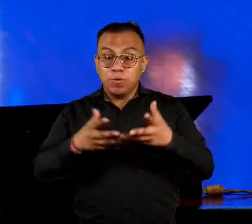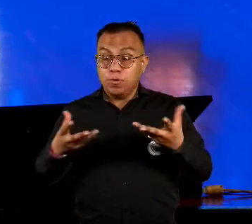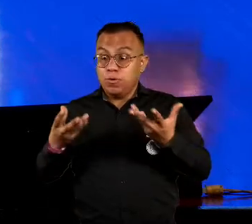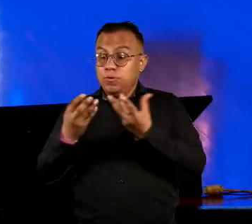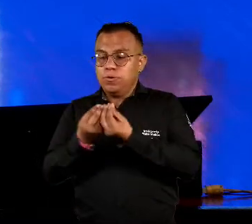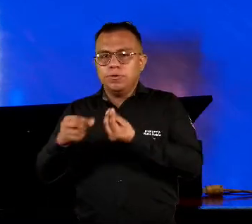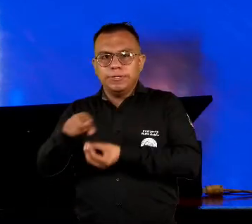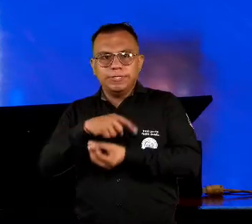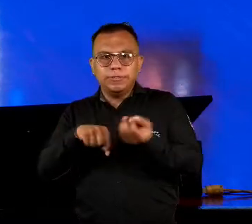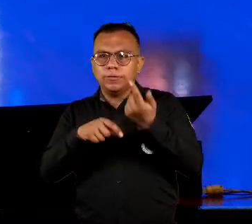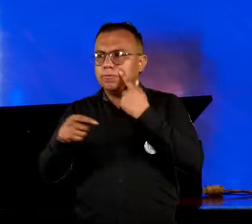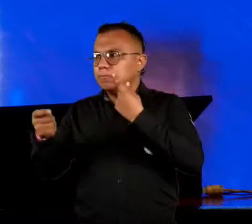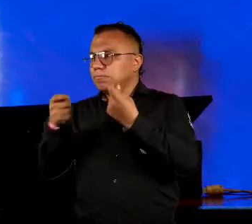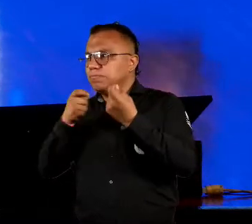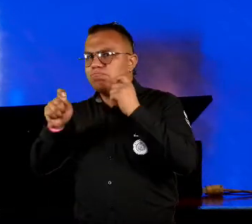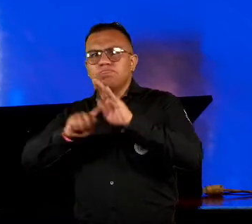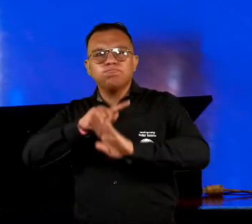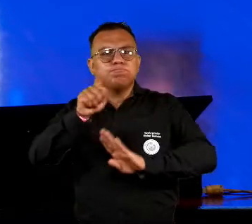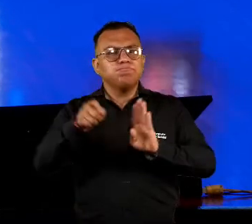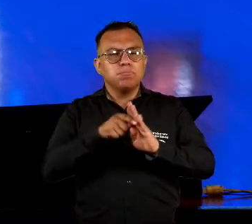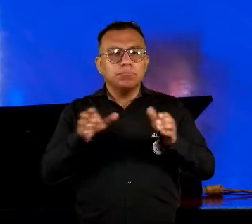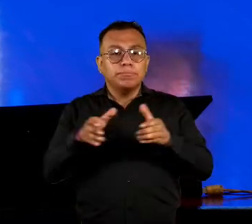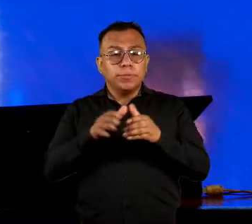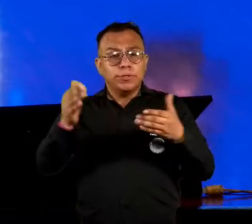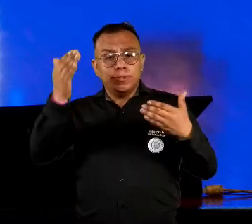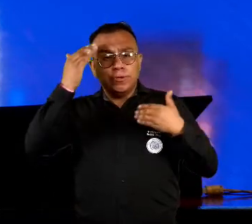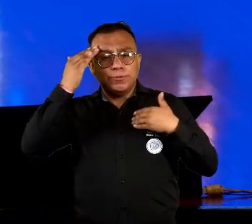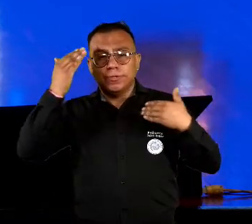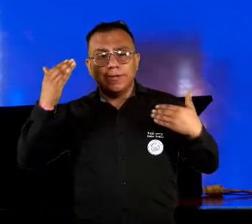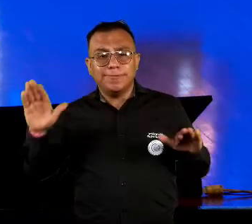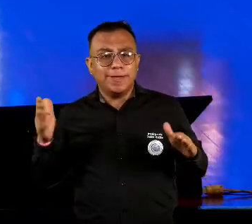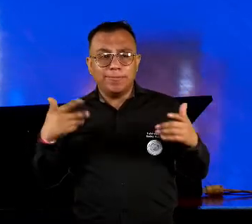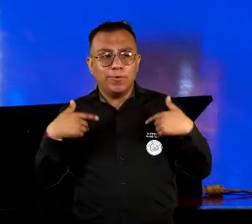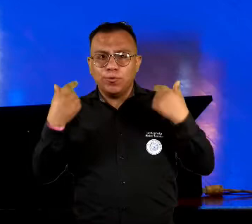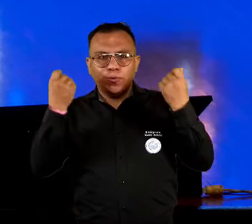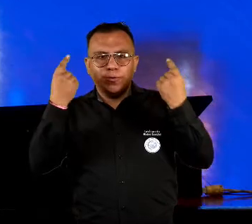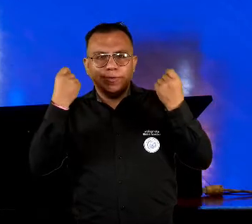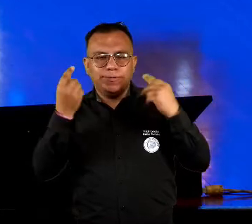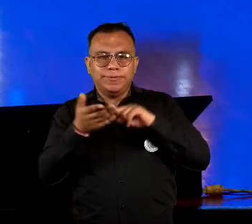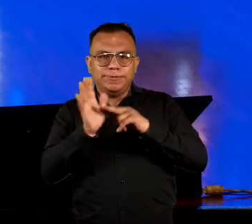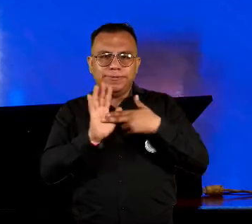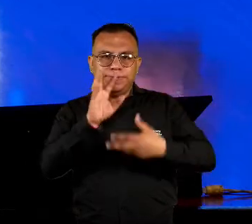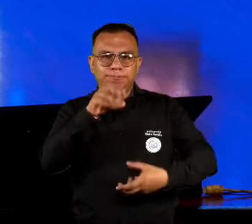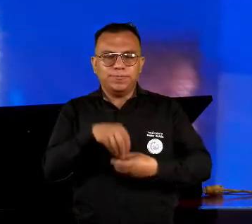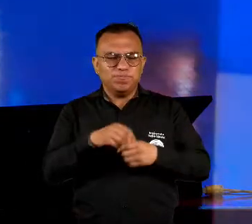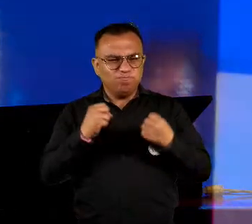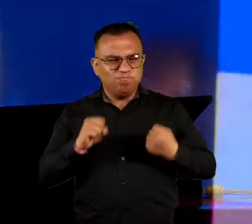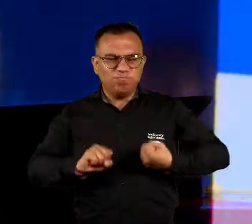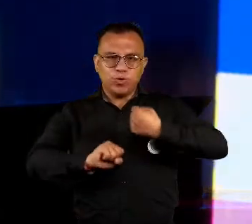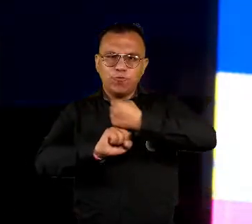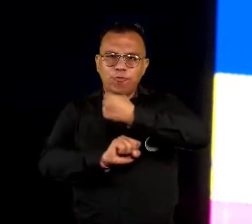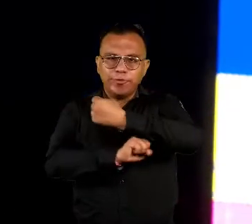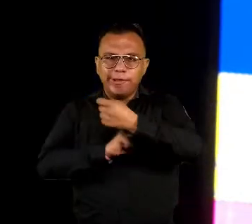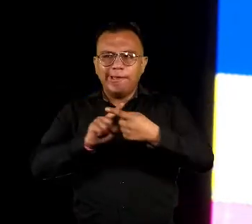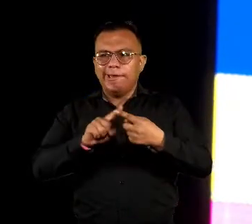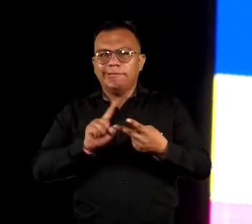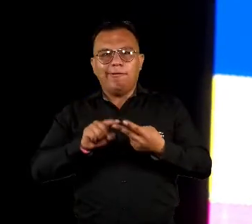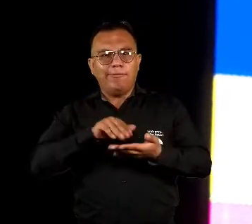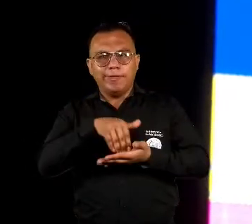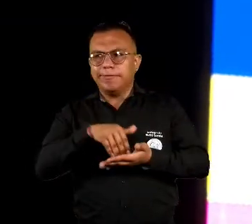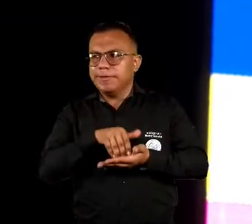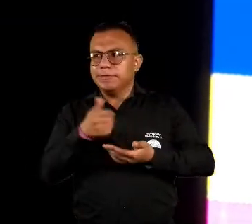que superamos manejar en todos esos ámbitos no sabíamos no entendíamos cuáles eran nuestras fortalezas nuestras debilidades